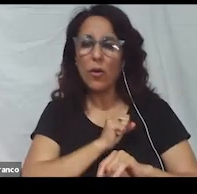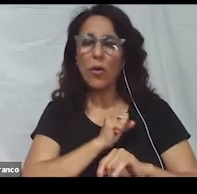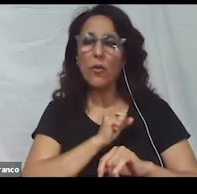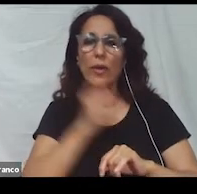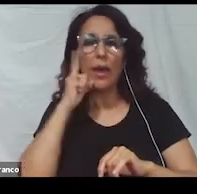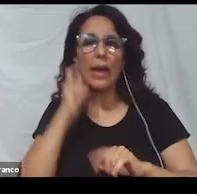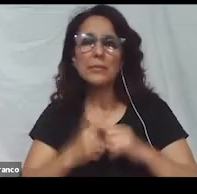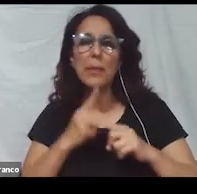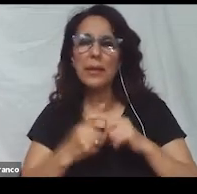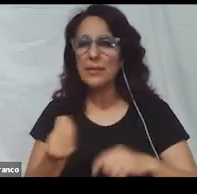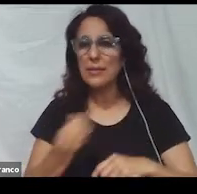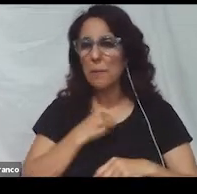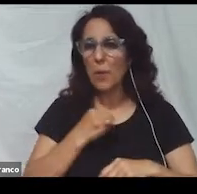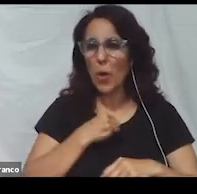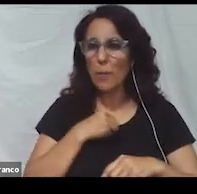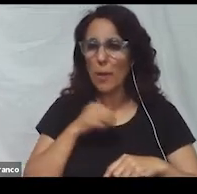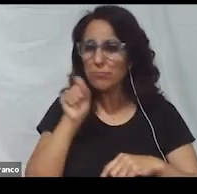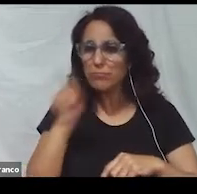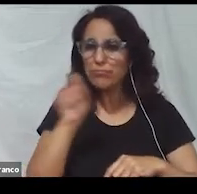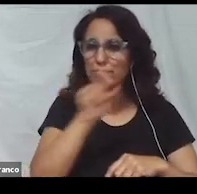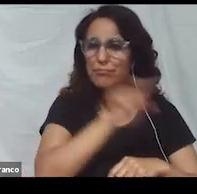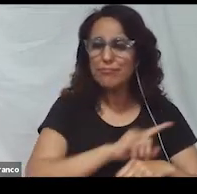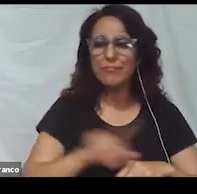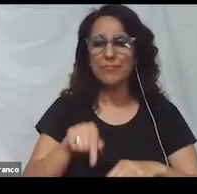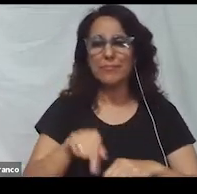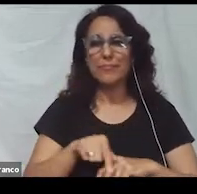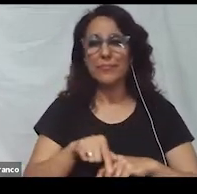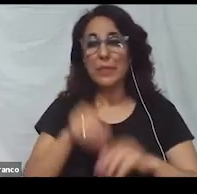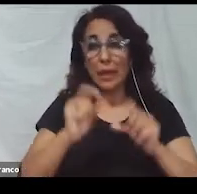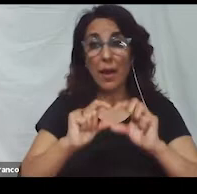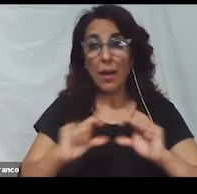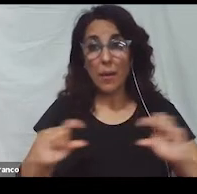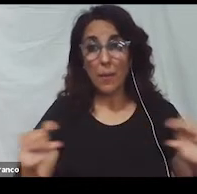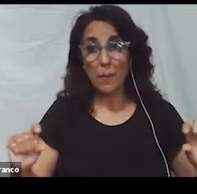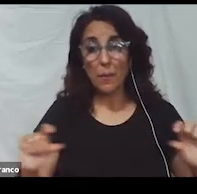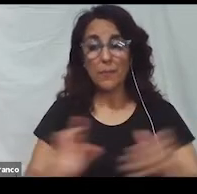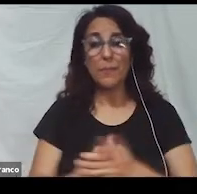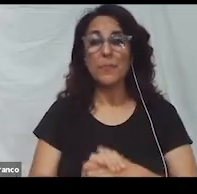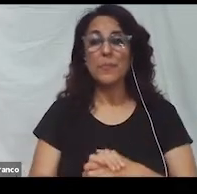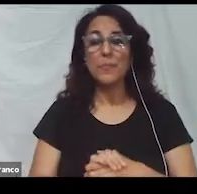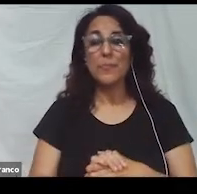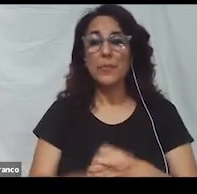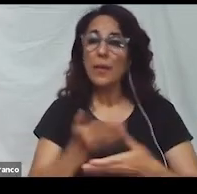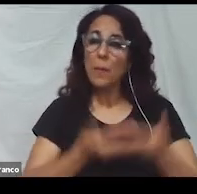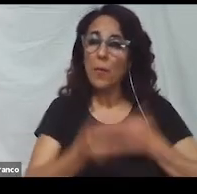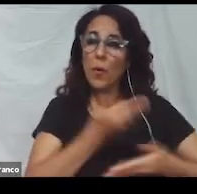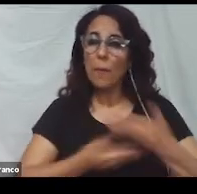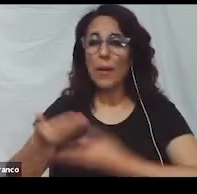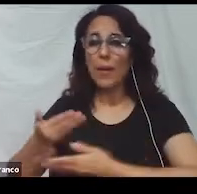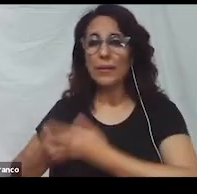y experimenten por ustedes mismos, que está en el enlace de recursos que les vamos a dejar ahora, o ya creo que los están compartiendo por el